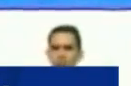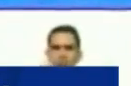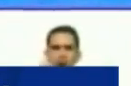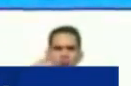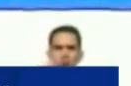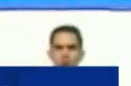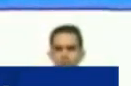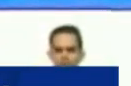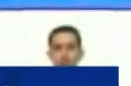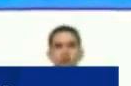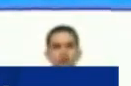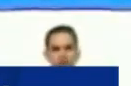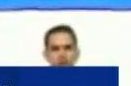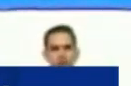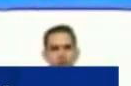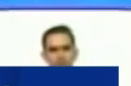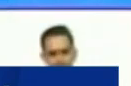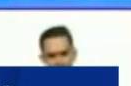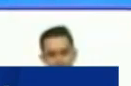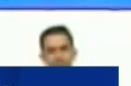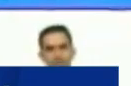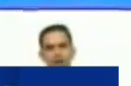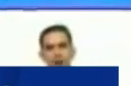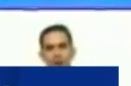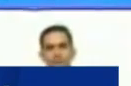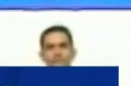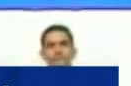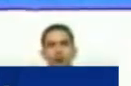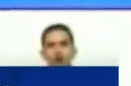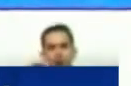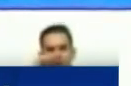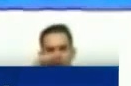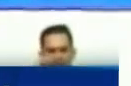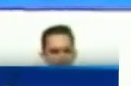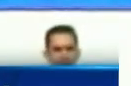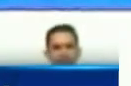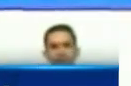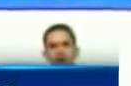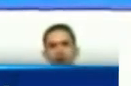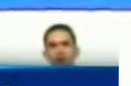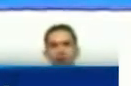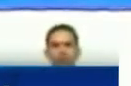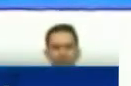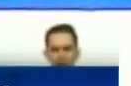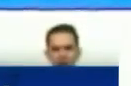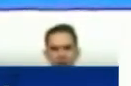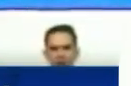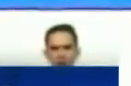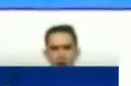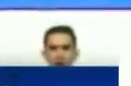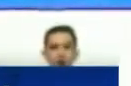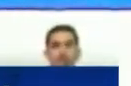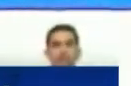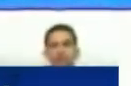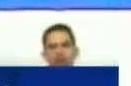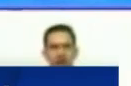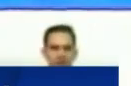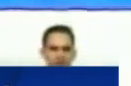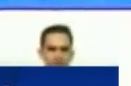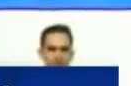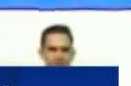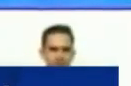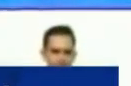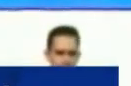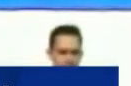Potenciamos la protección del medio ambiente con programas de reforestación y con 3 batallones